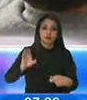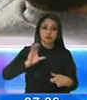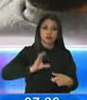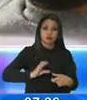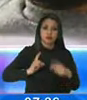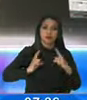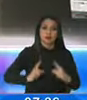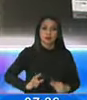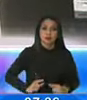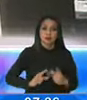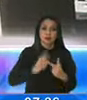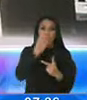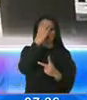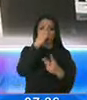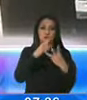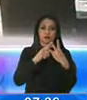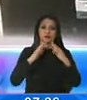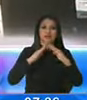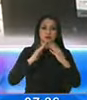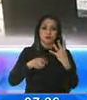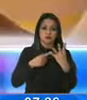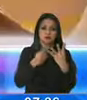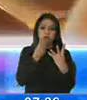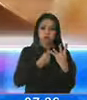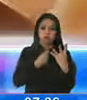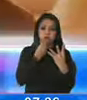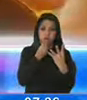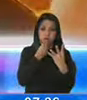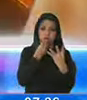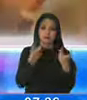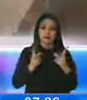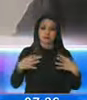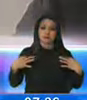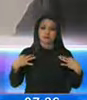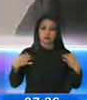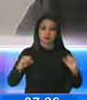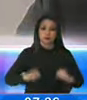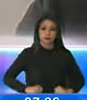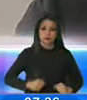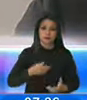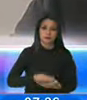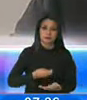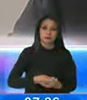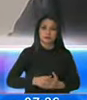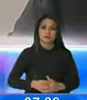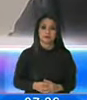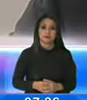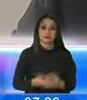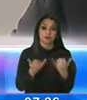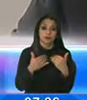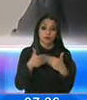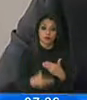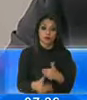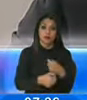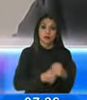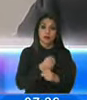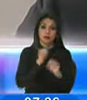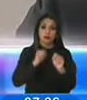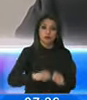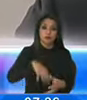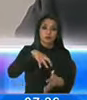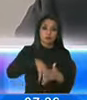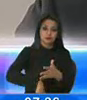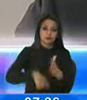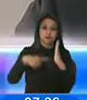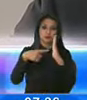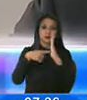salud, educación, vivienda, alimentación y vestuario. Los contribuyentes en el presente año se podrán descontar de su